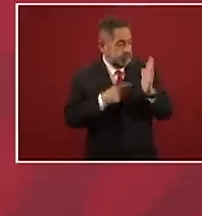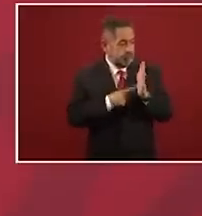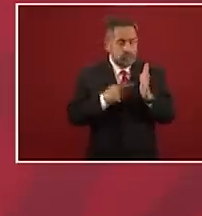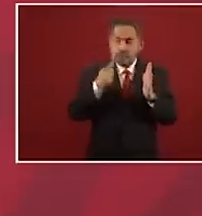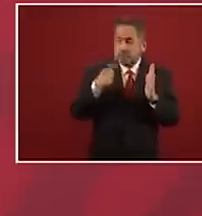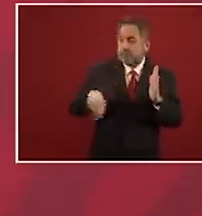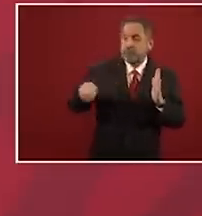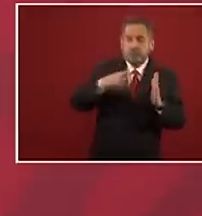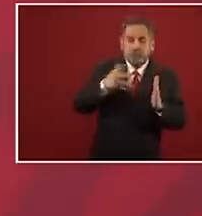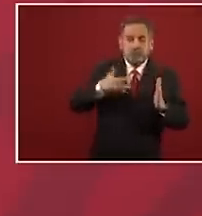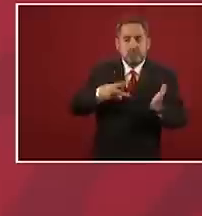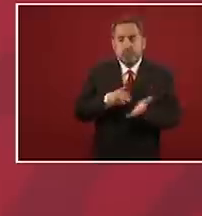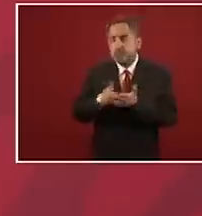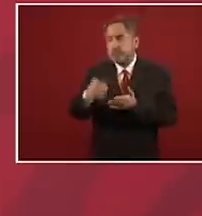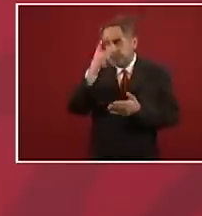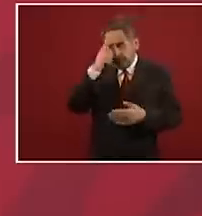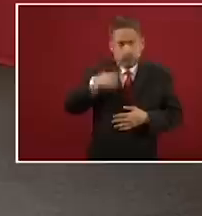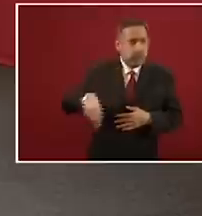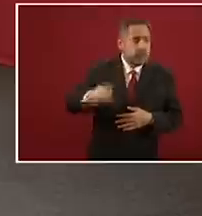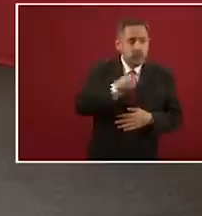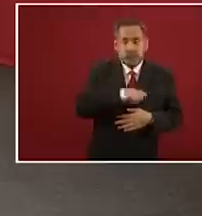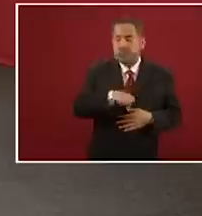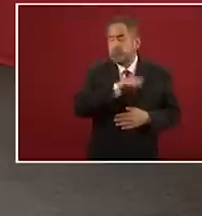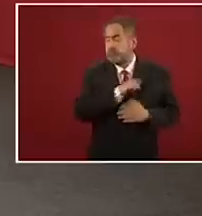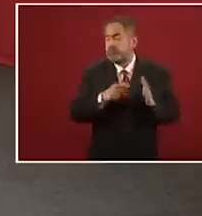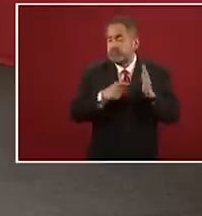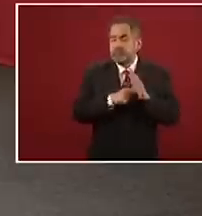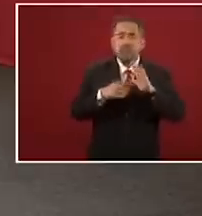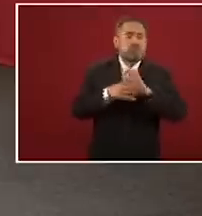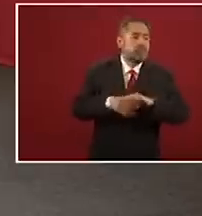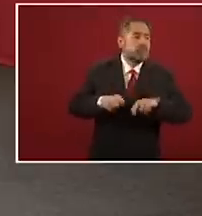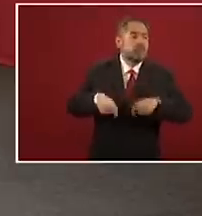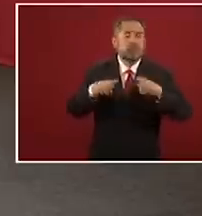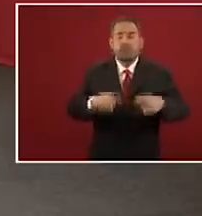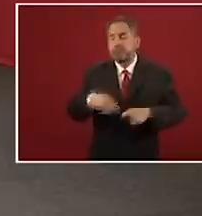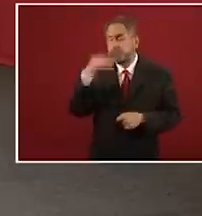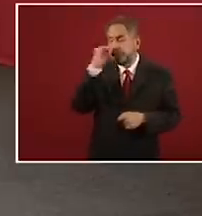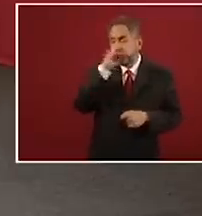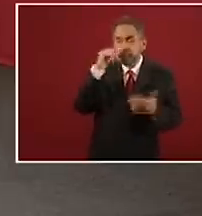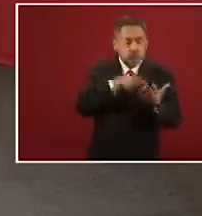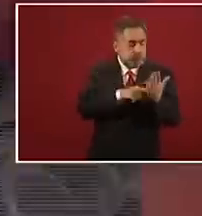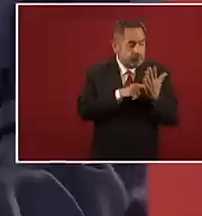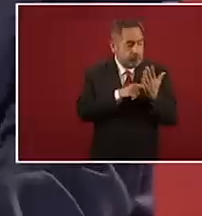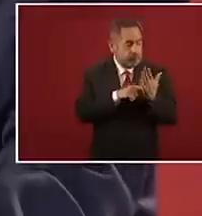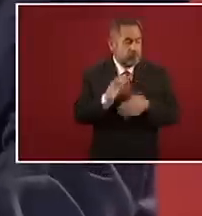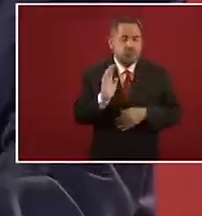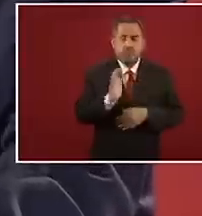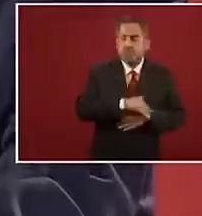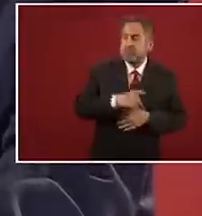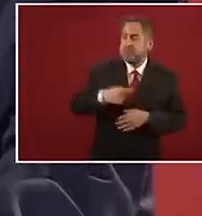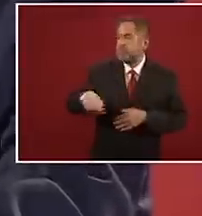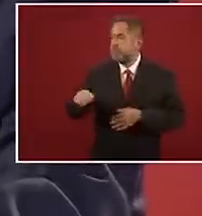el derecho del pueblo a la salud, una ley que habla de la gratuidad, y en la práctica